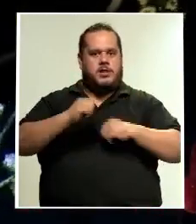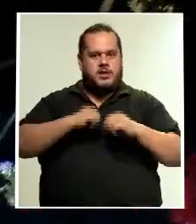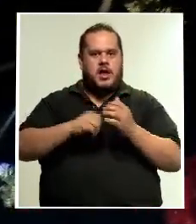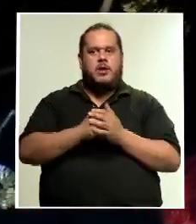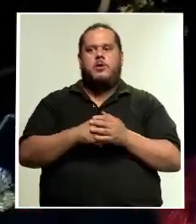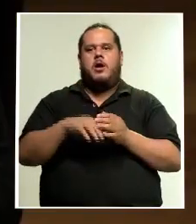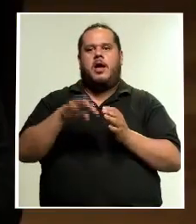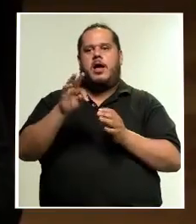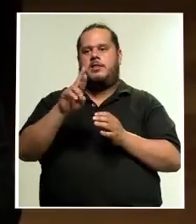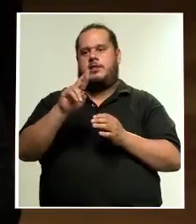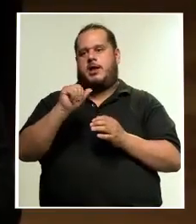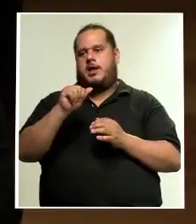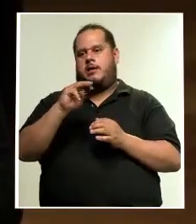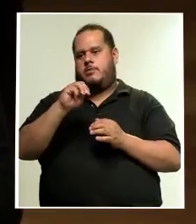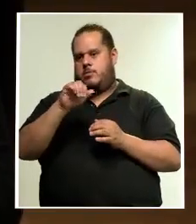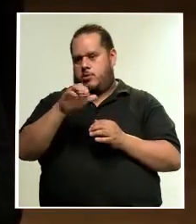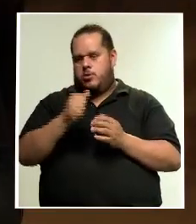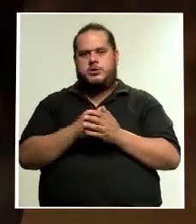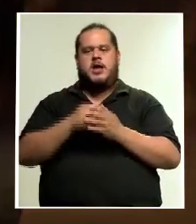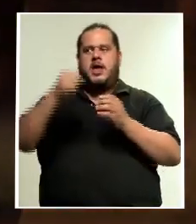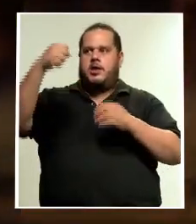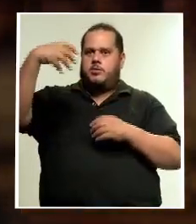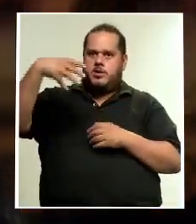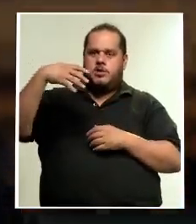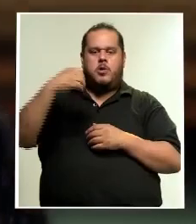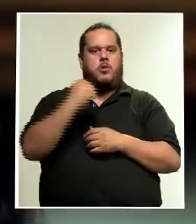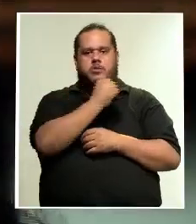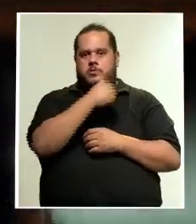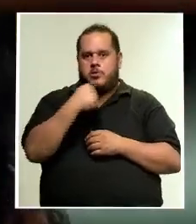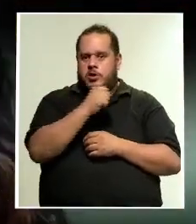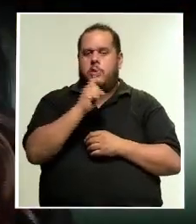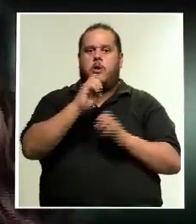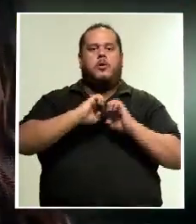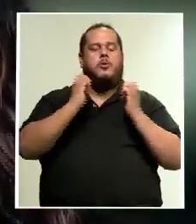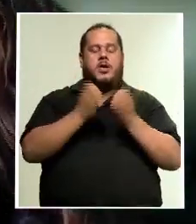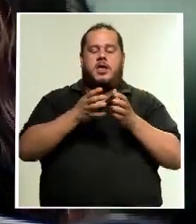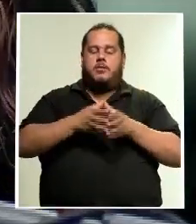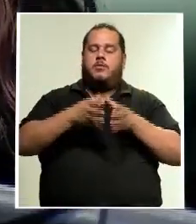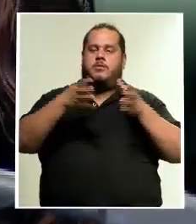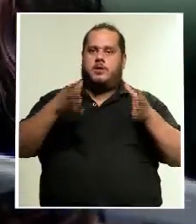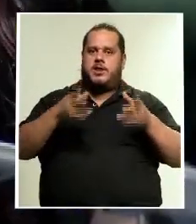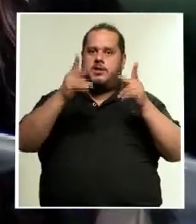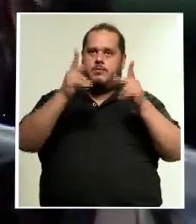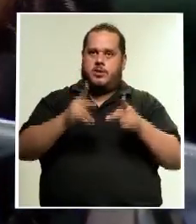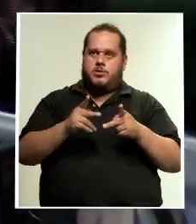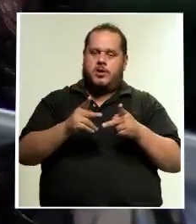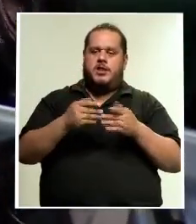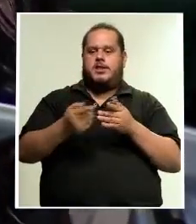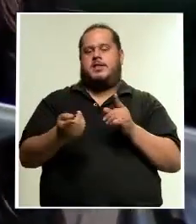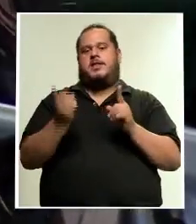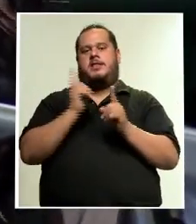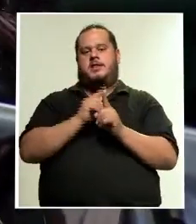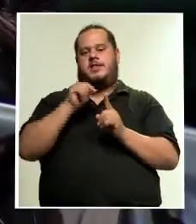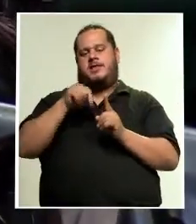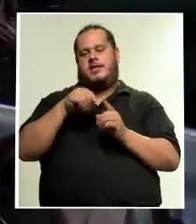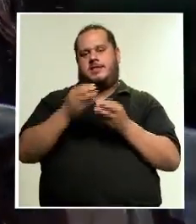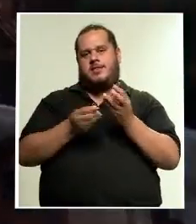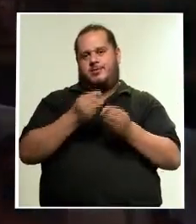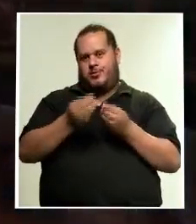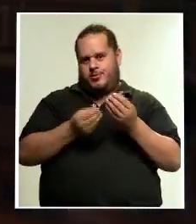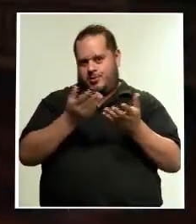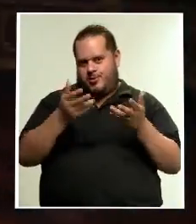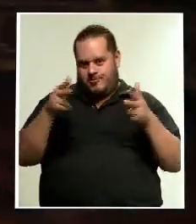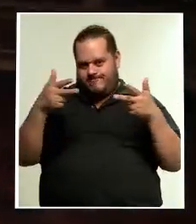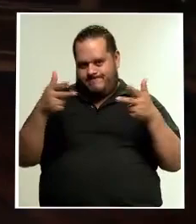de iluminación, de sonido, es realmente un equipo muy grande de gente el que está detrás de esta producción. Bueno, emocionadísimos,